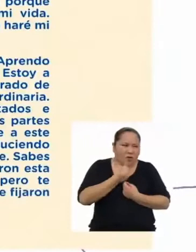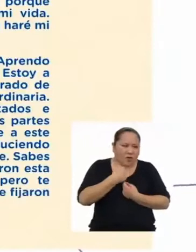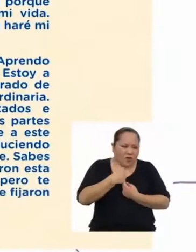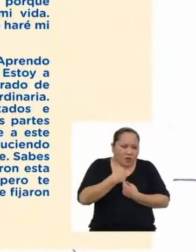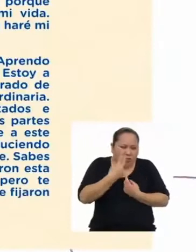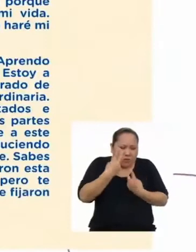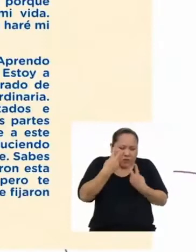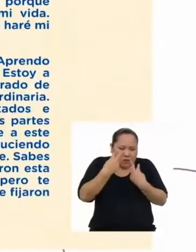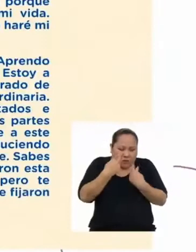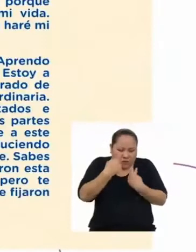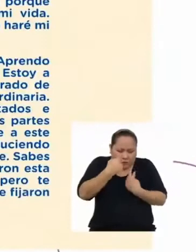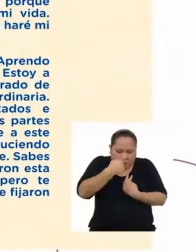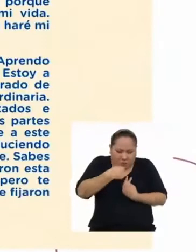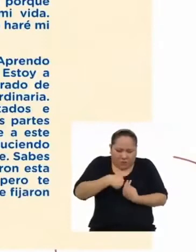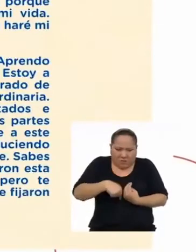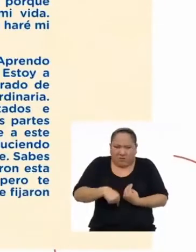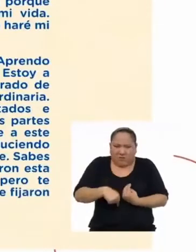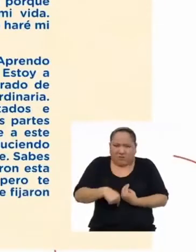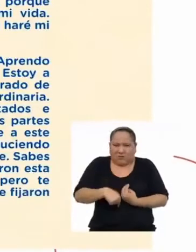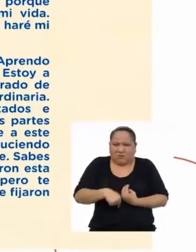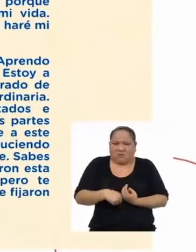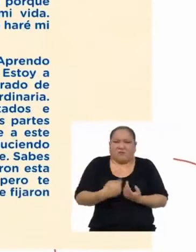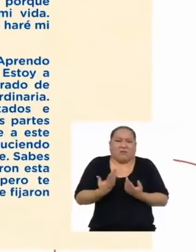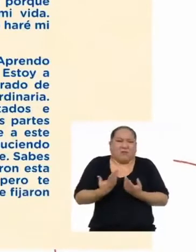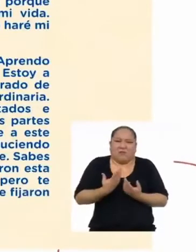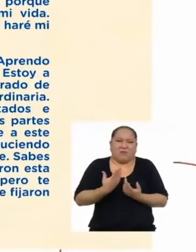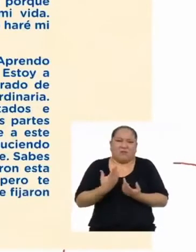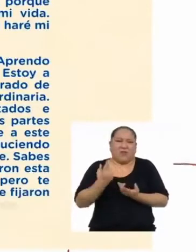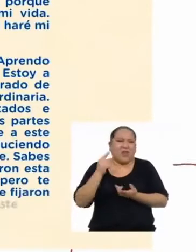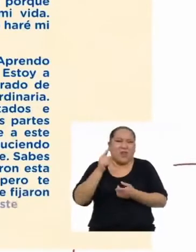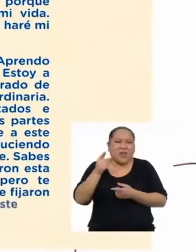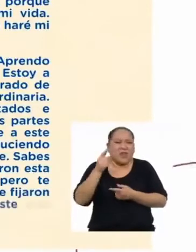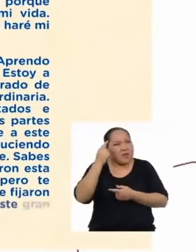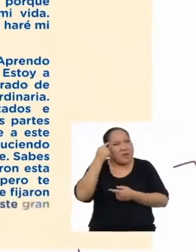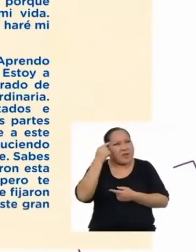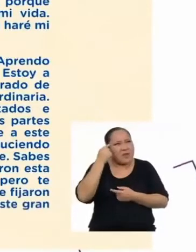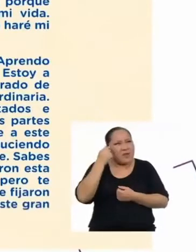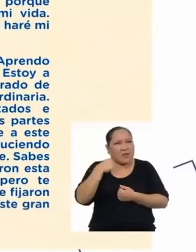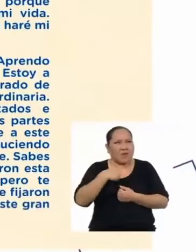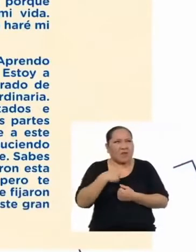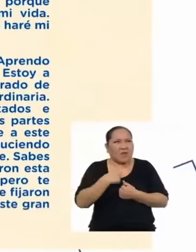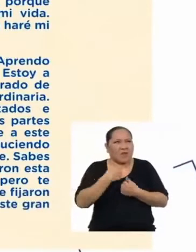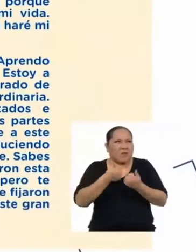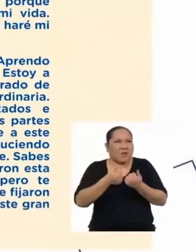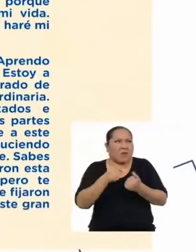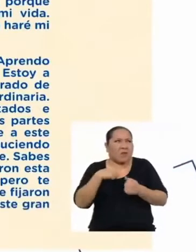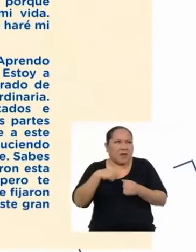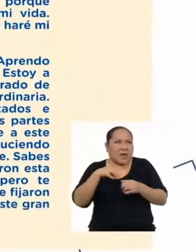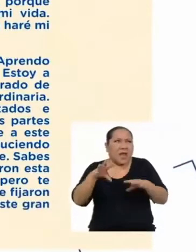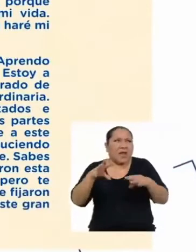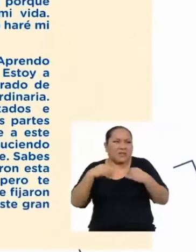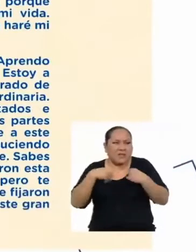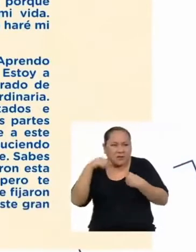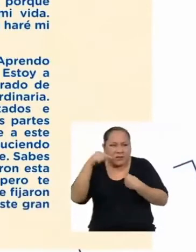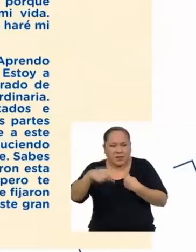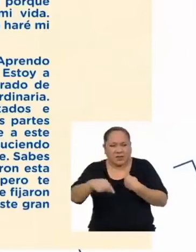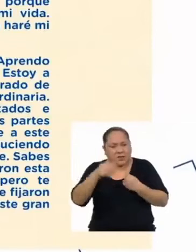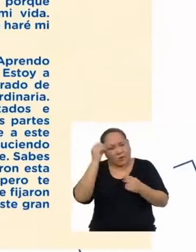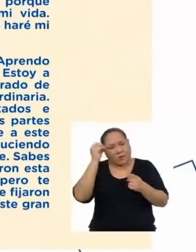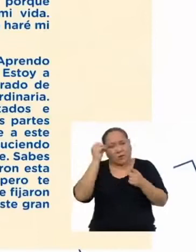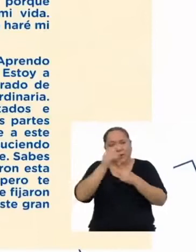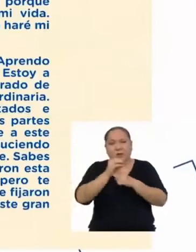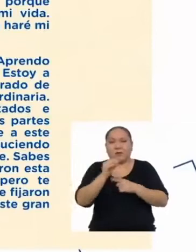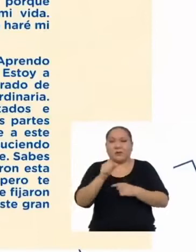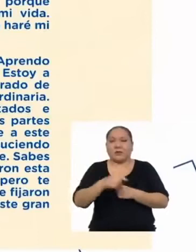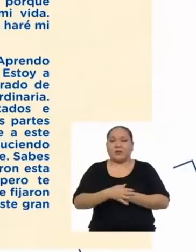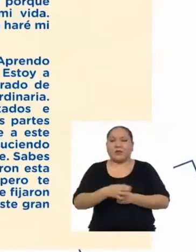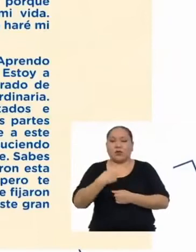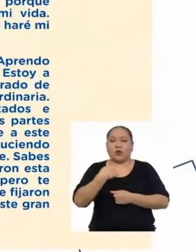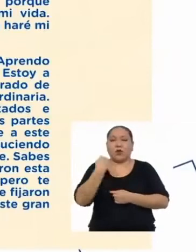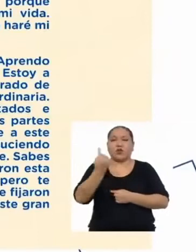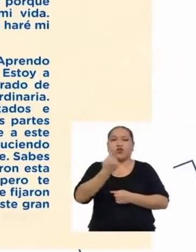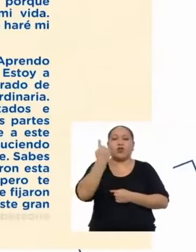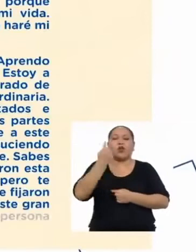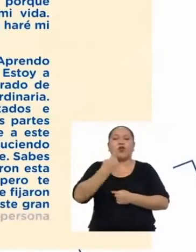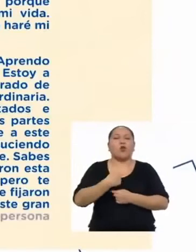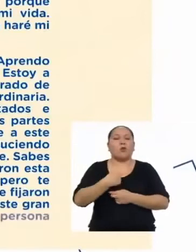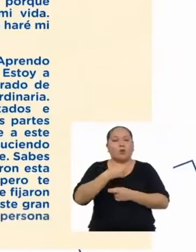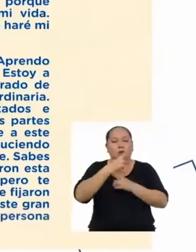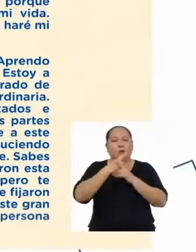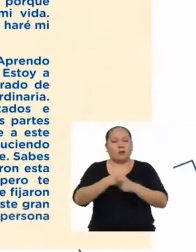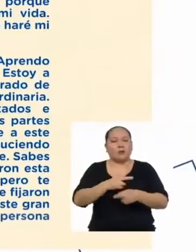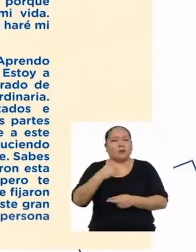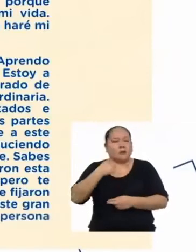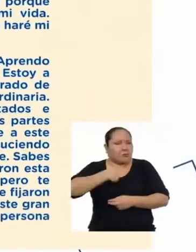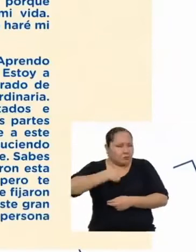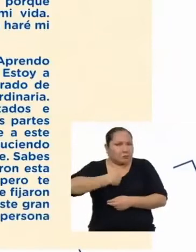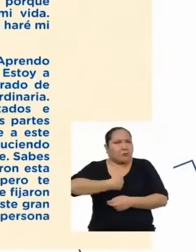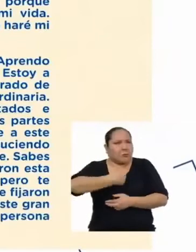mí? ¿Qué aspectos míos han valorado para asumir este gran reto? Y me respondí afirmando que soy